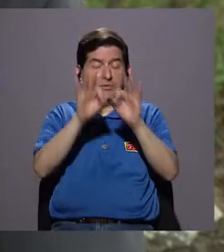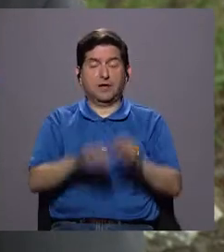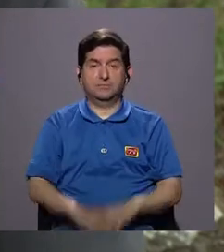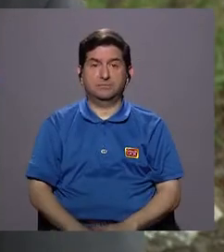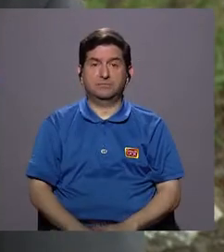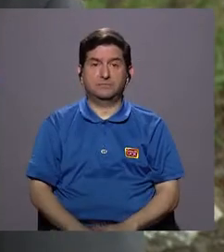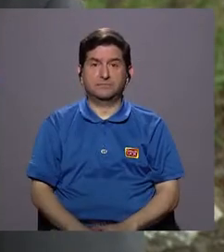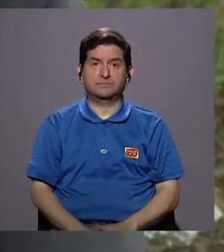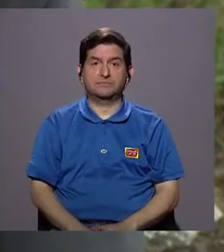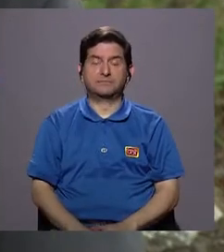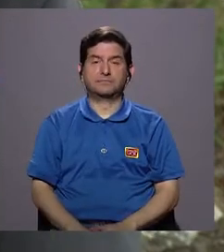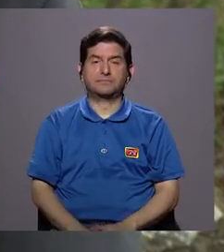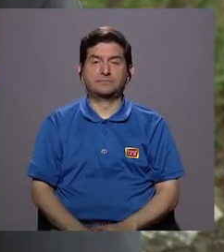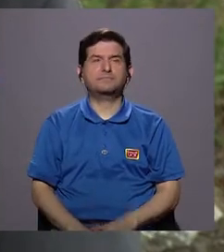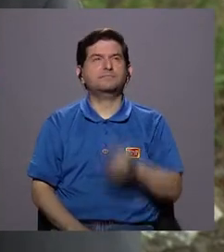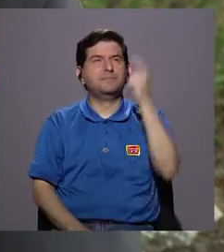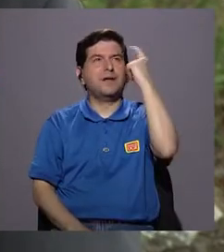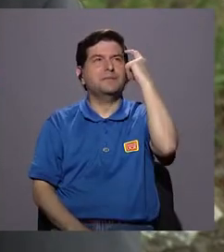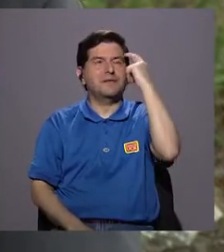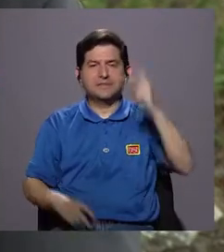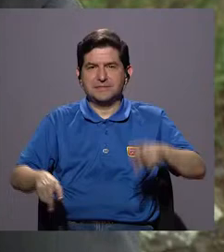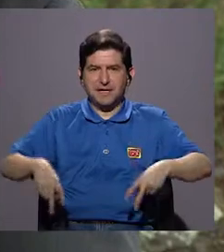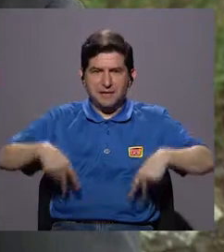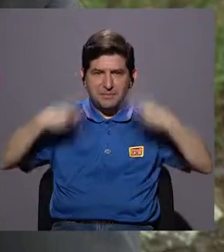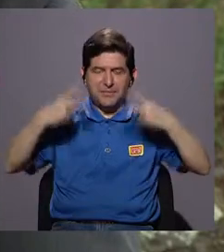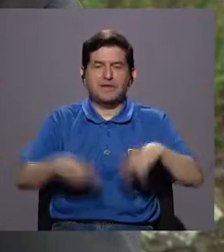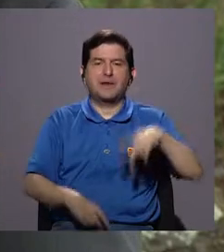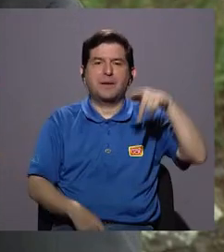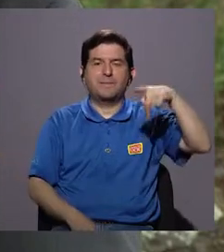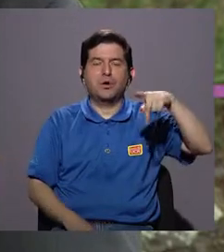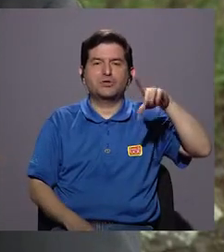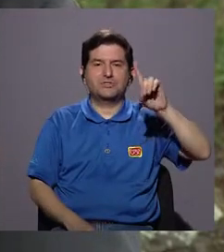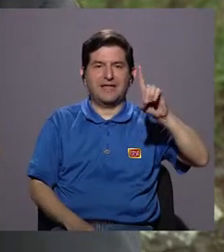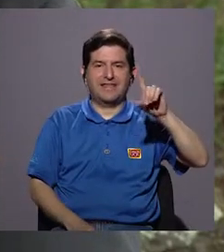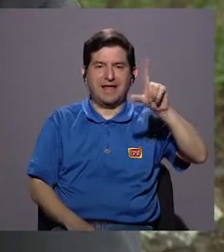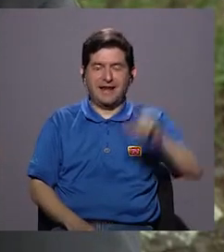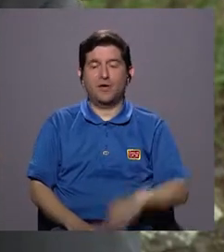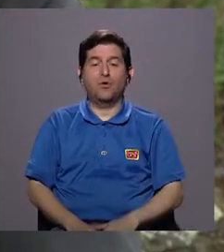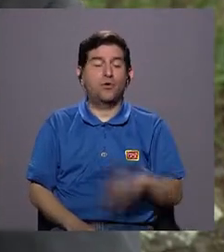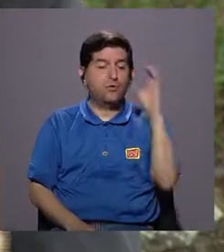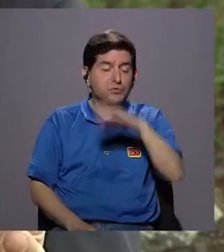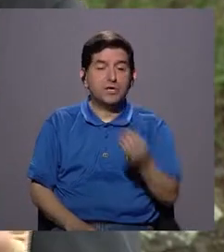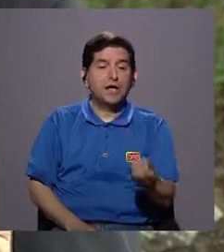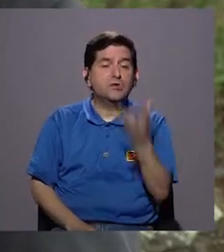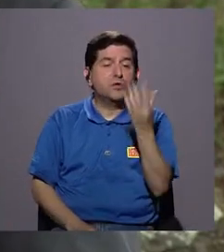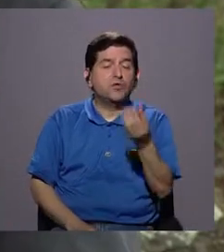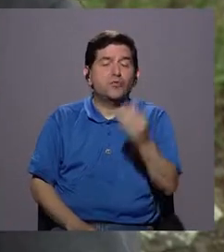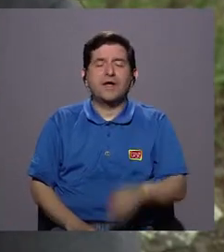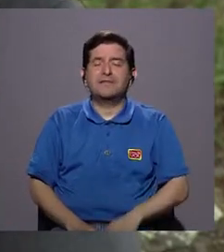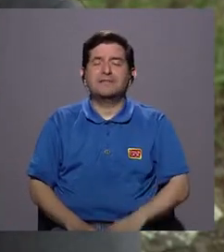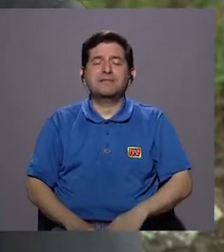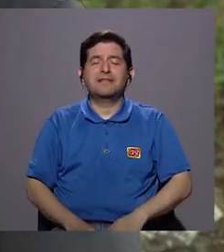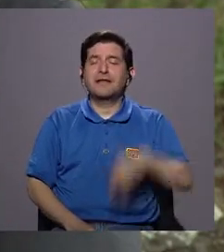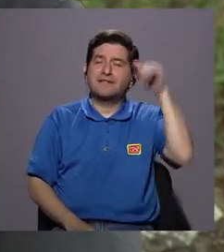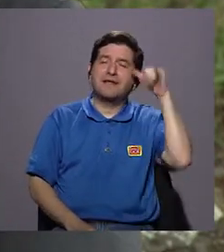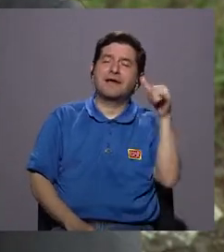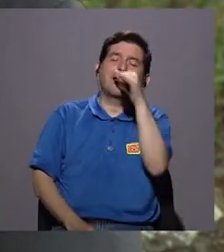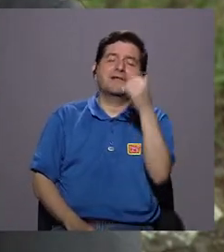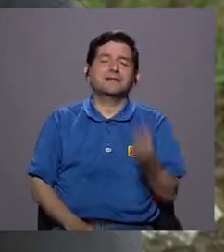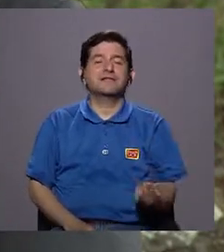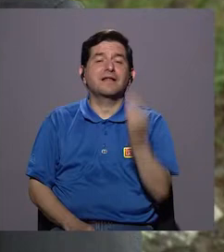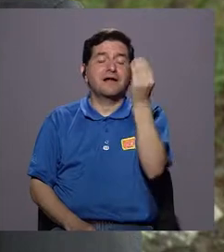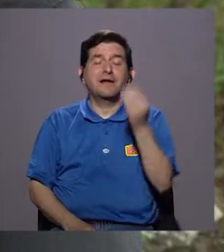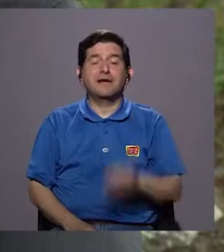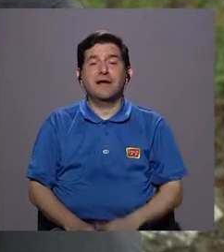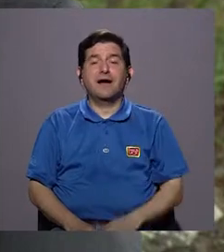tan es así que con solo pensar en la vida de Ponce de León y buscando la fuente de la eterna juventud, son siglos que tiene la humanidad tratando